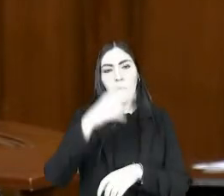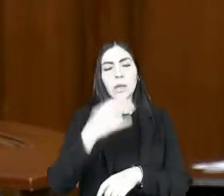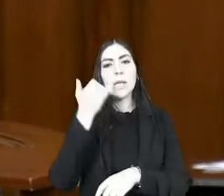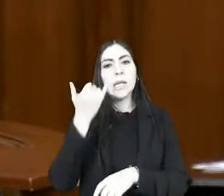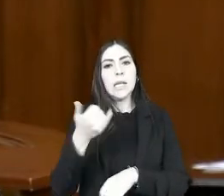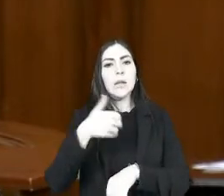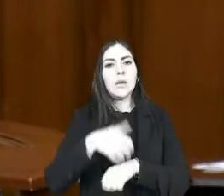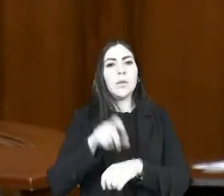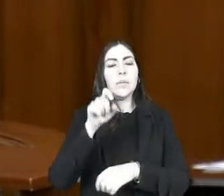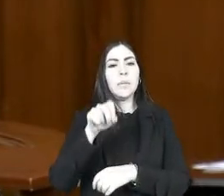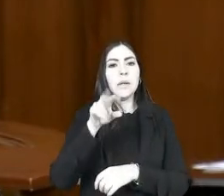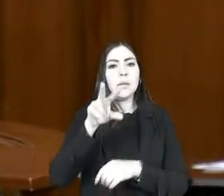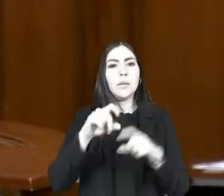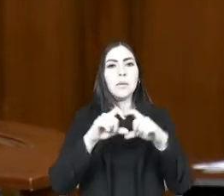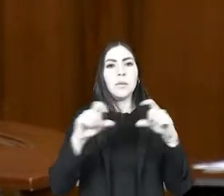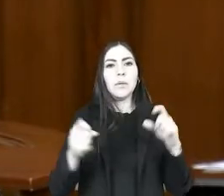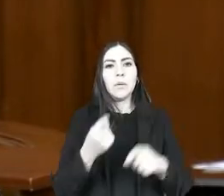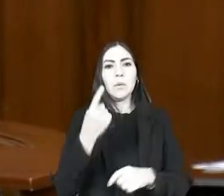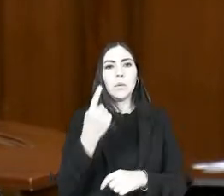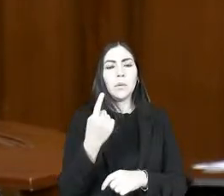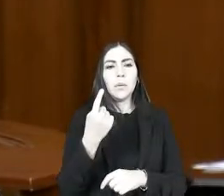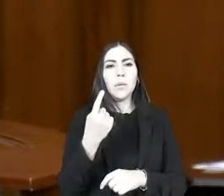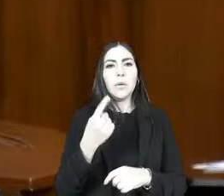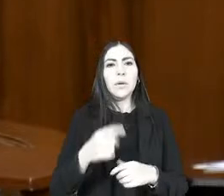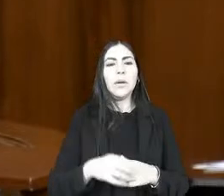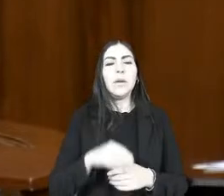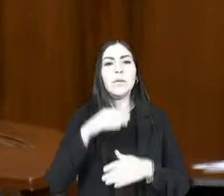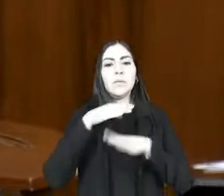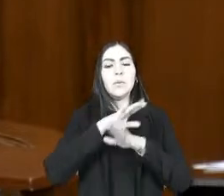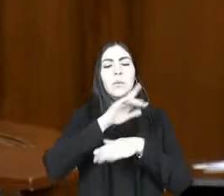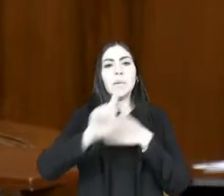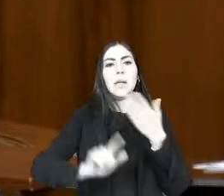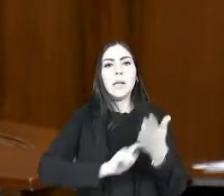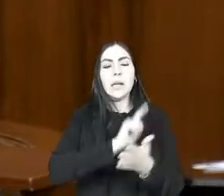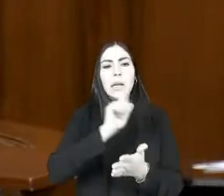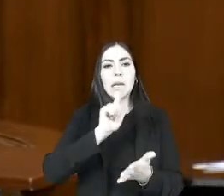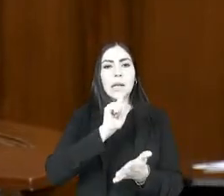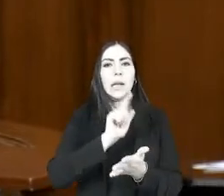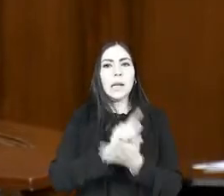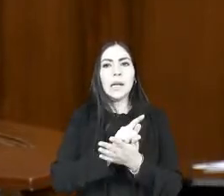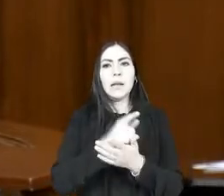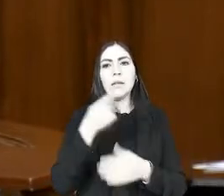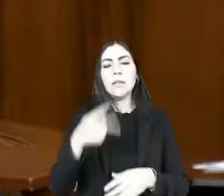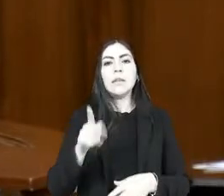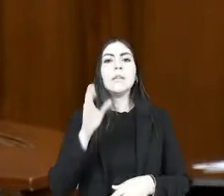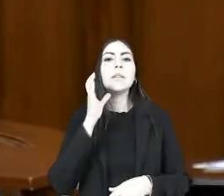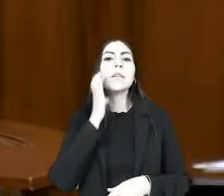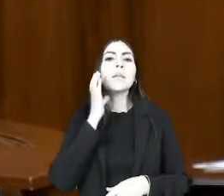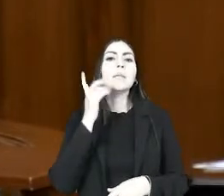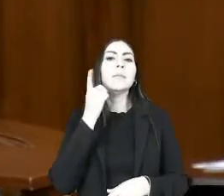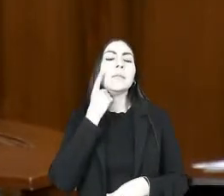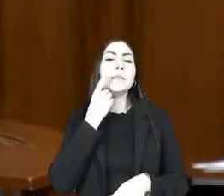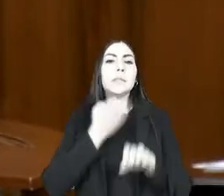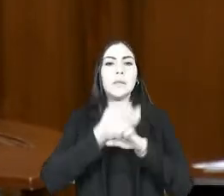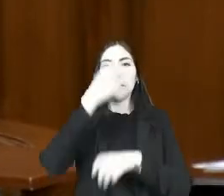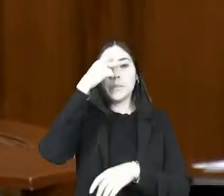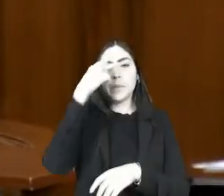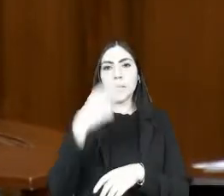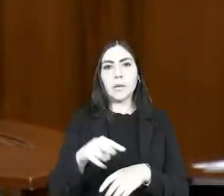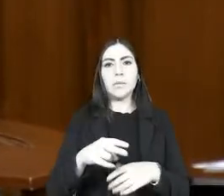28, fracción 1 de la Ley Orgánica del Poder Legislativo del Estado Libre y Soberano de